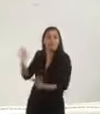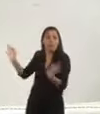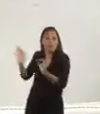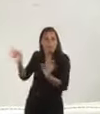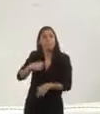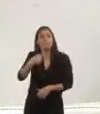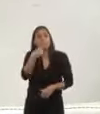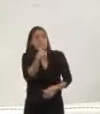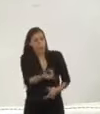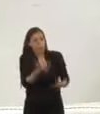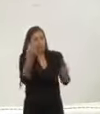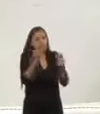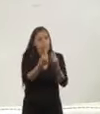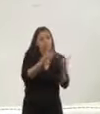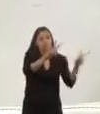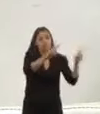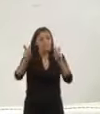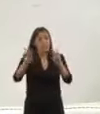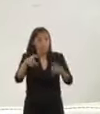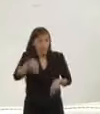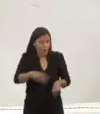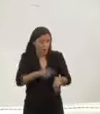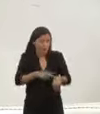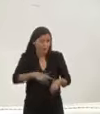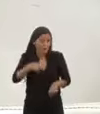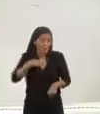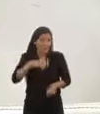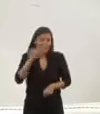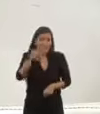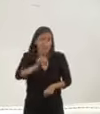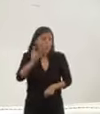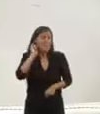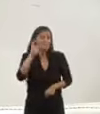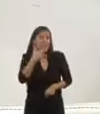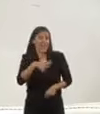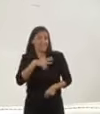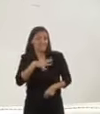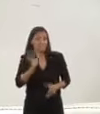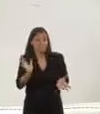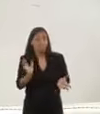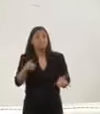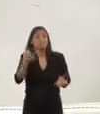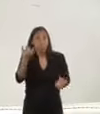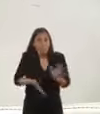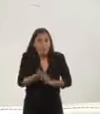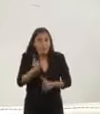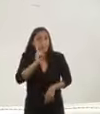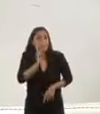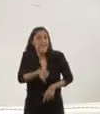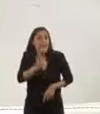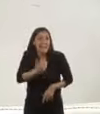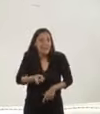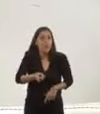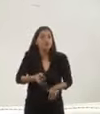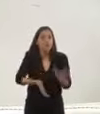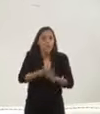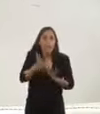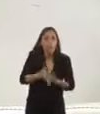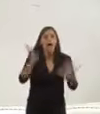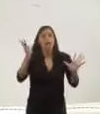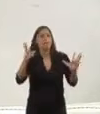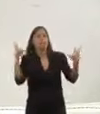son varias cosas respecto al tema de la falta de gas si está en peligro no el suministro energético cuánto tiempo va a tardar en